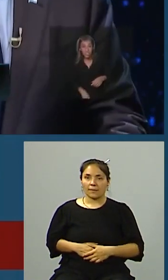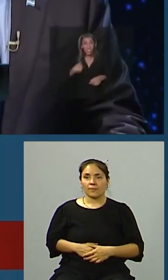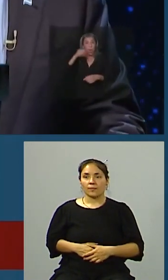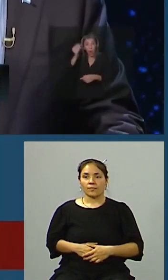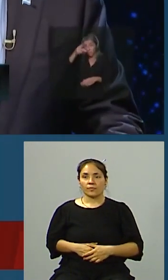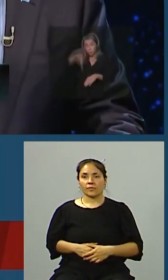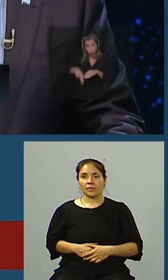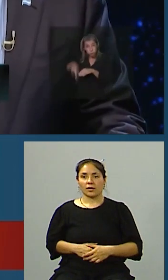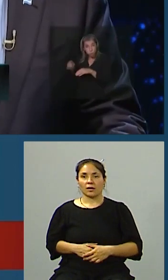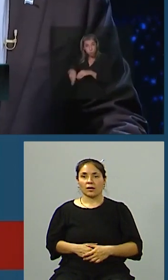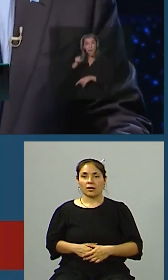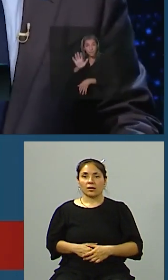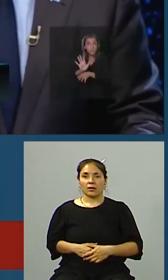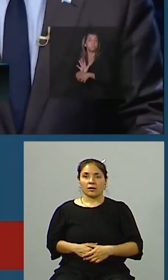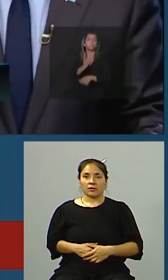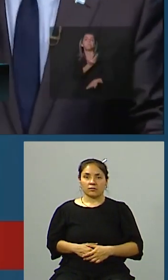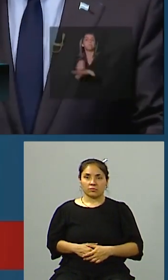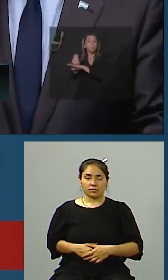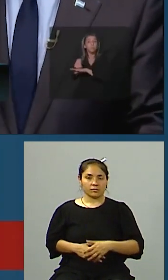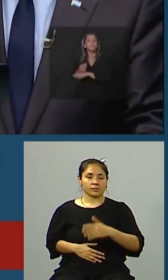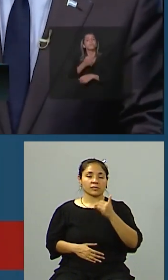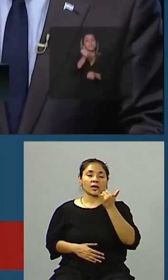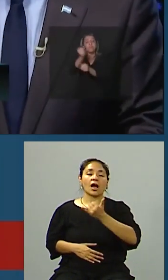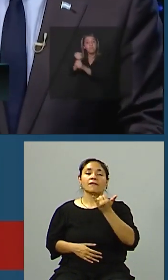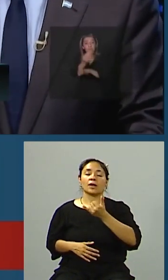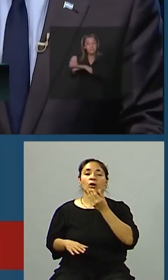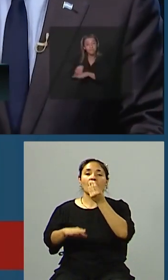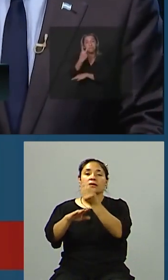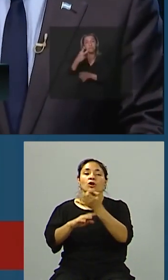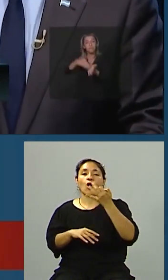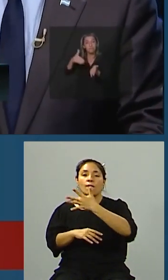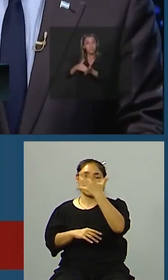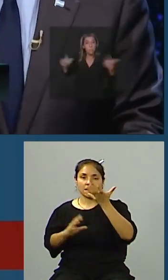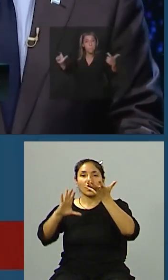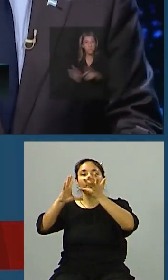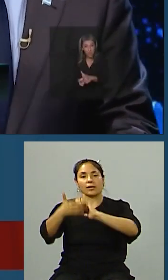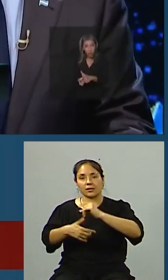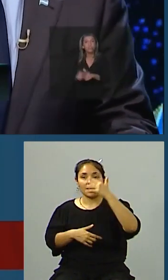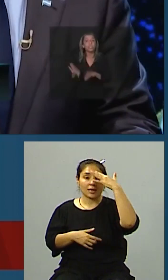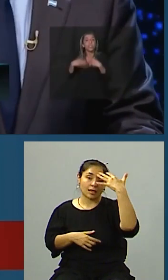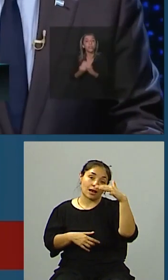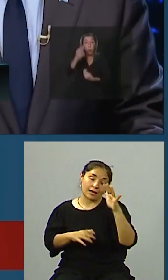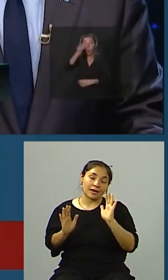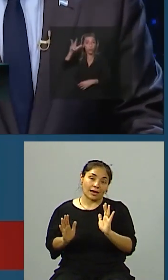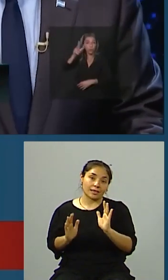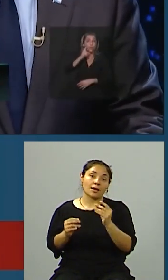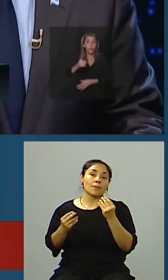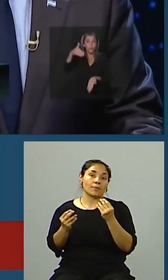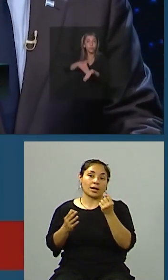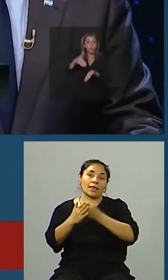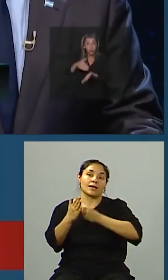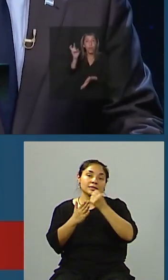ver, yo digo que acá hubo un candidato oficialista que tuvo una estrategia inteligente para los desafíos que